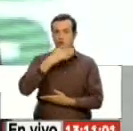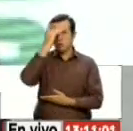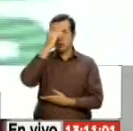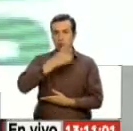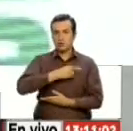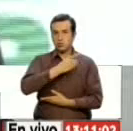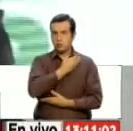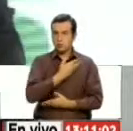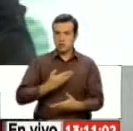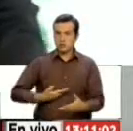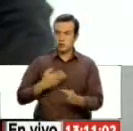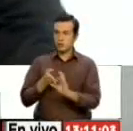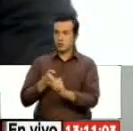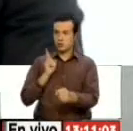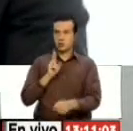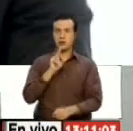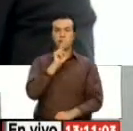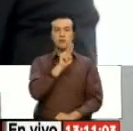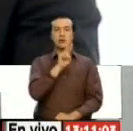renuncia,